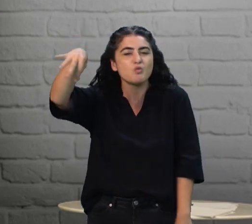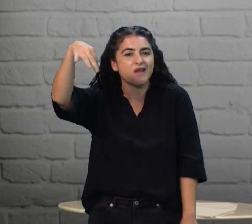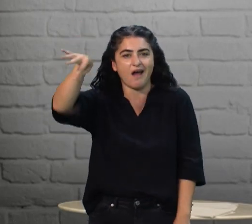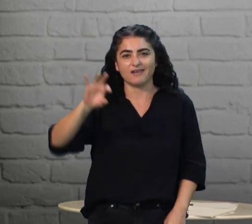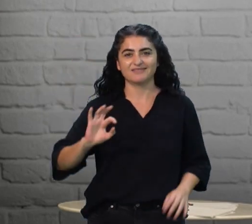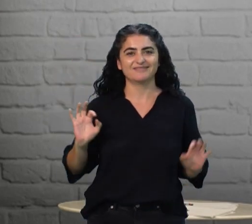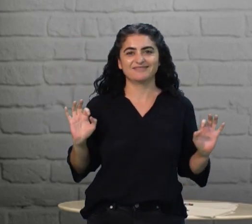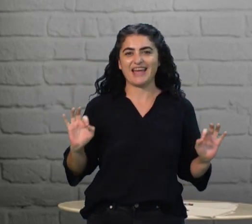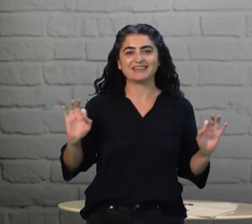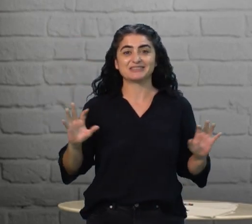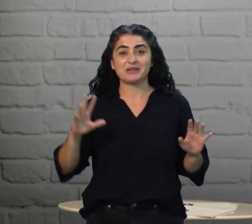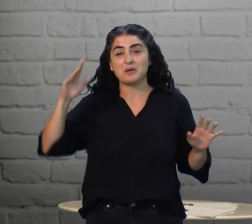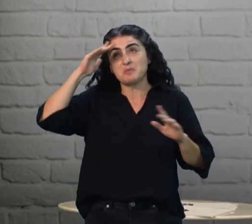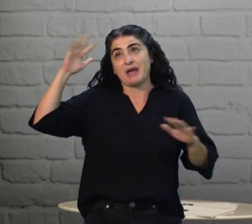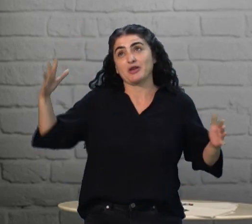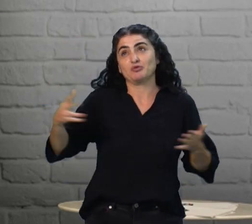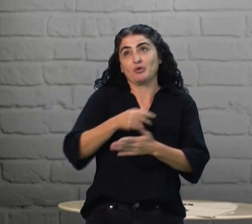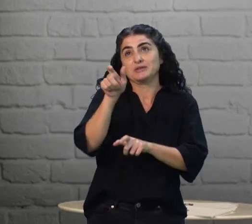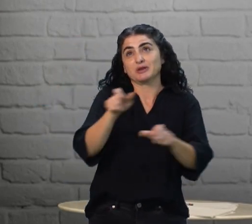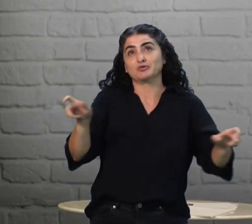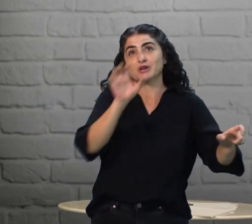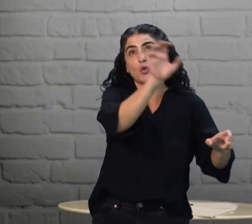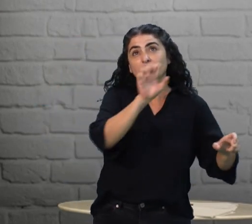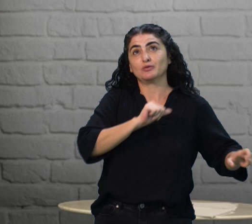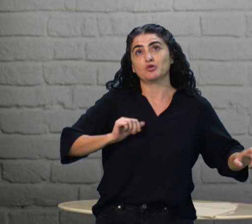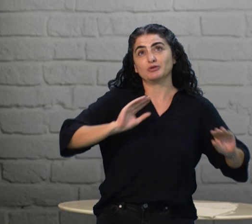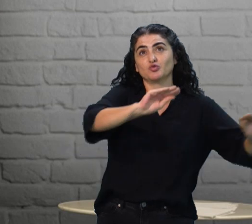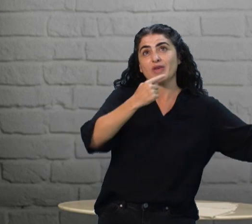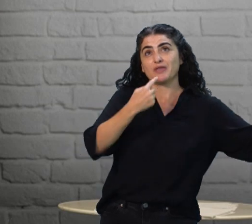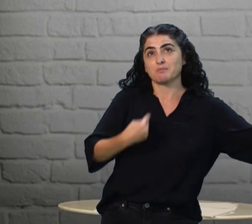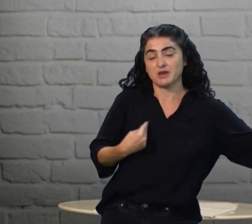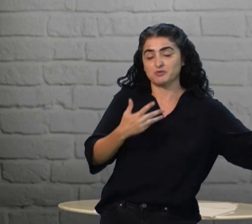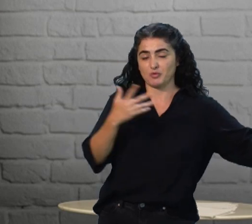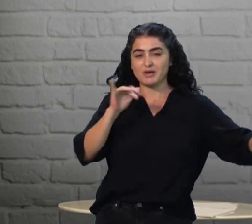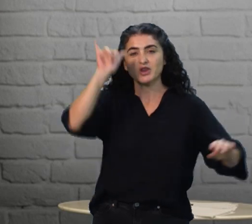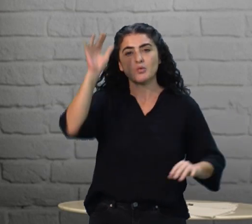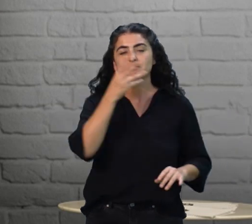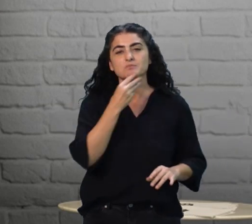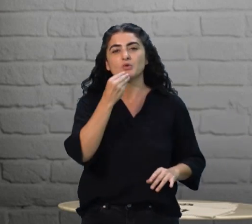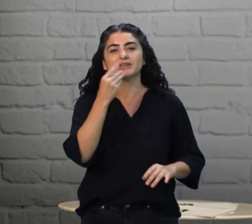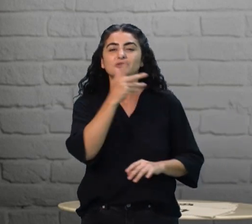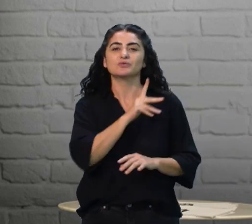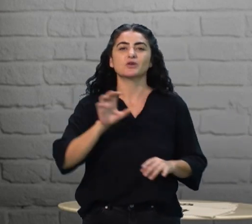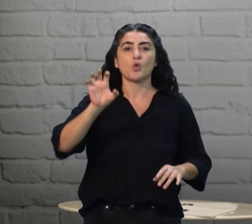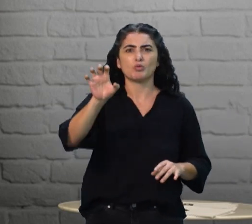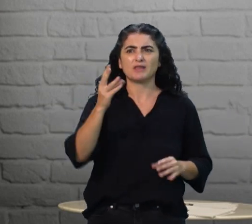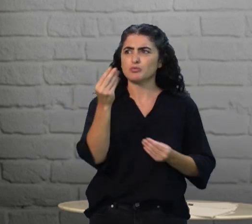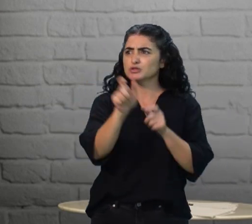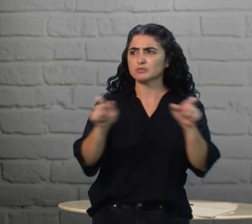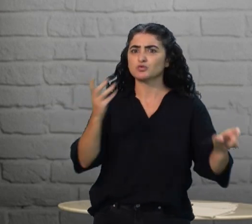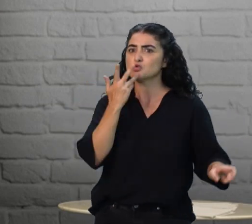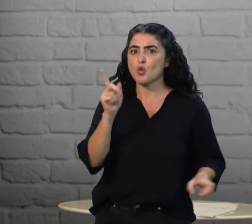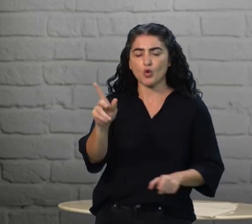me imagino que todo el mundo lo dirá de su comunidad La Rioja es muy bonita y es una comunidad muy desconocida